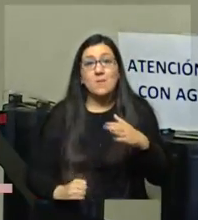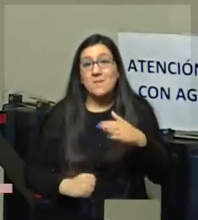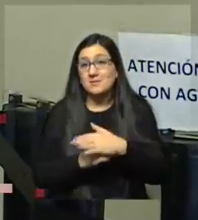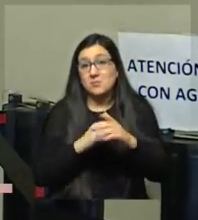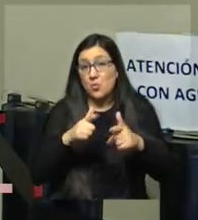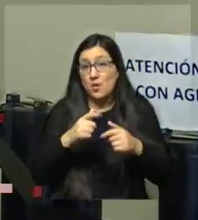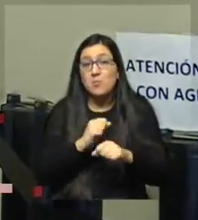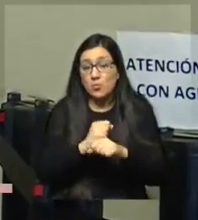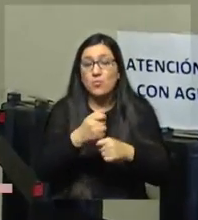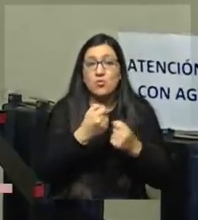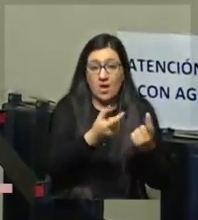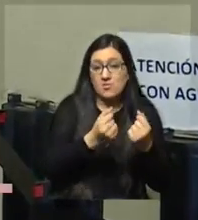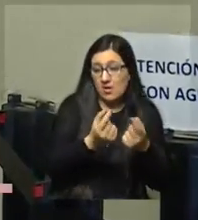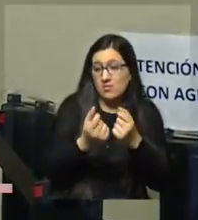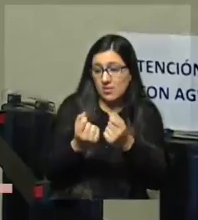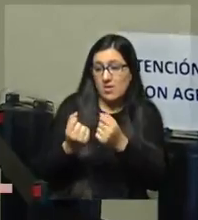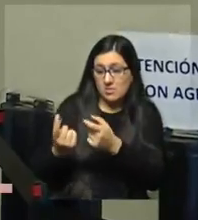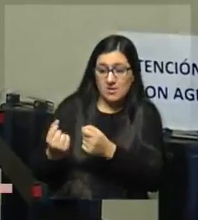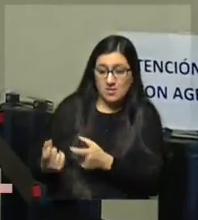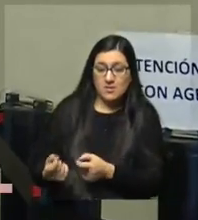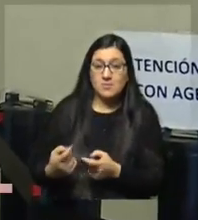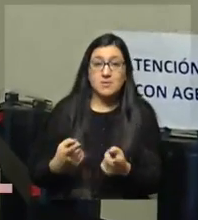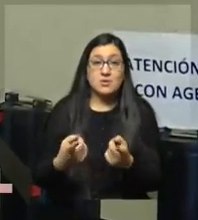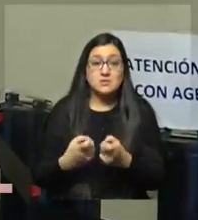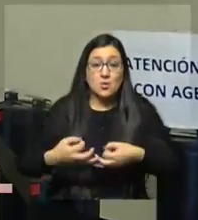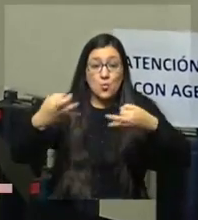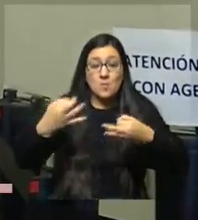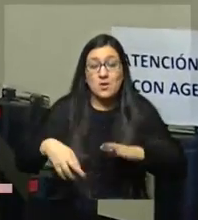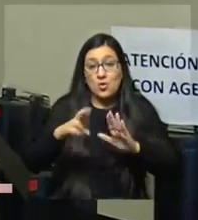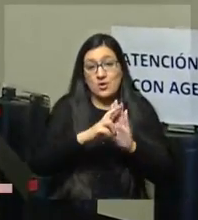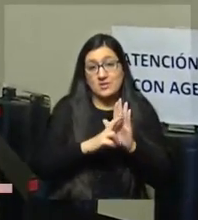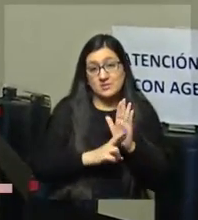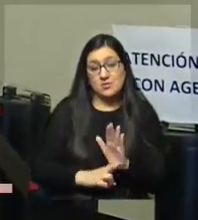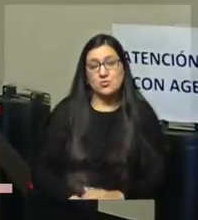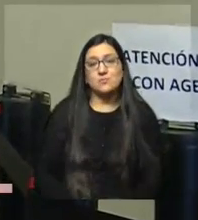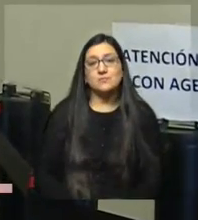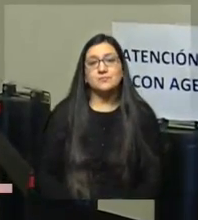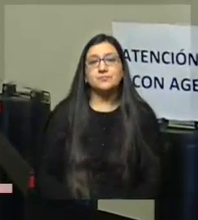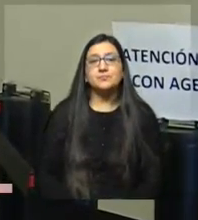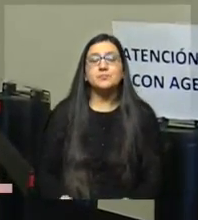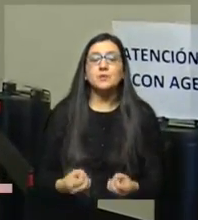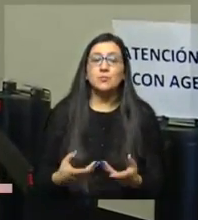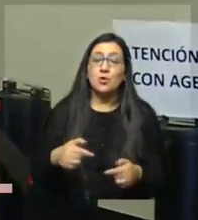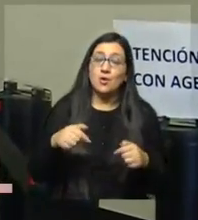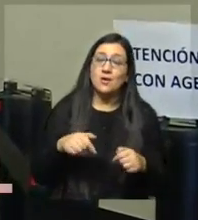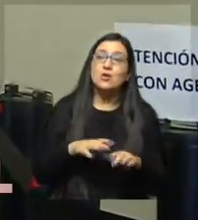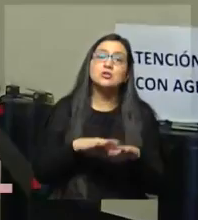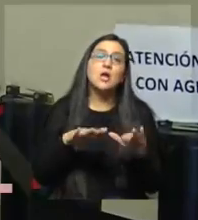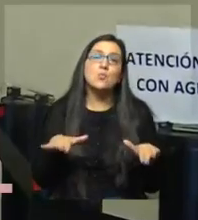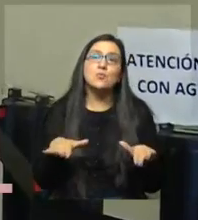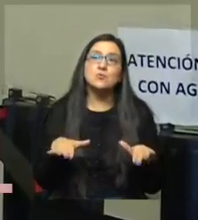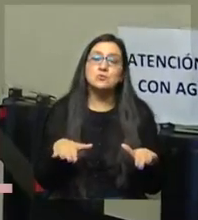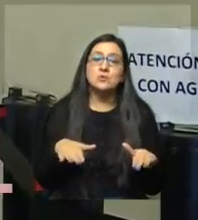seguir otorgando más becas siempre y cuando las solicitudes cumplan los requisitos. Bien. Cecilia, aquel alumno, aquella alumna que de